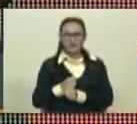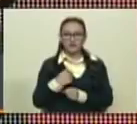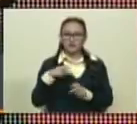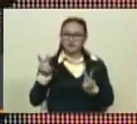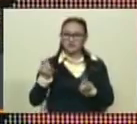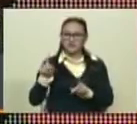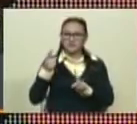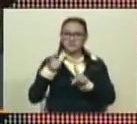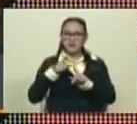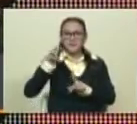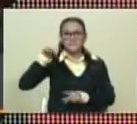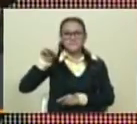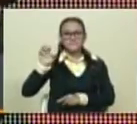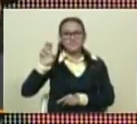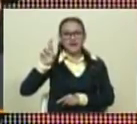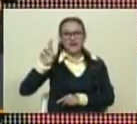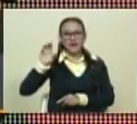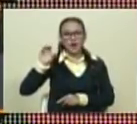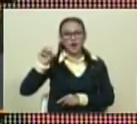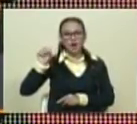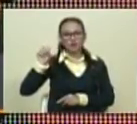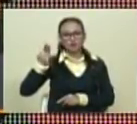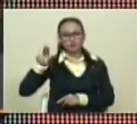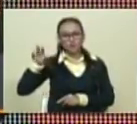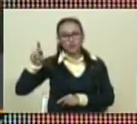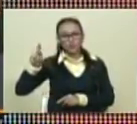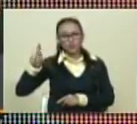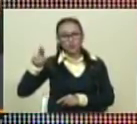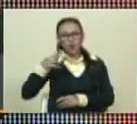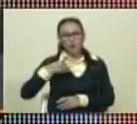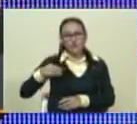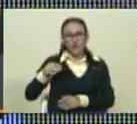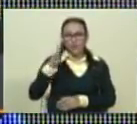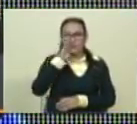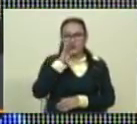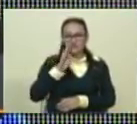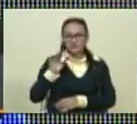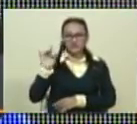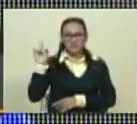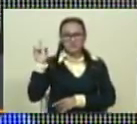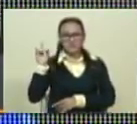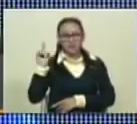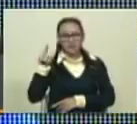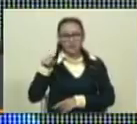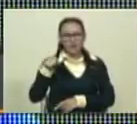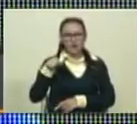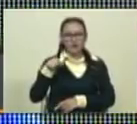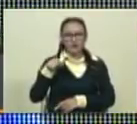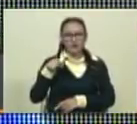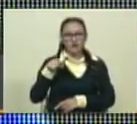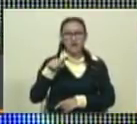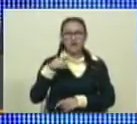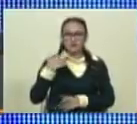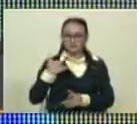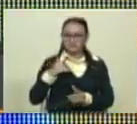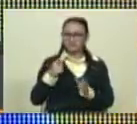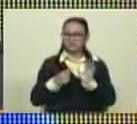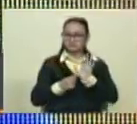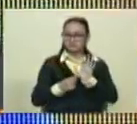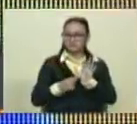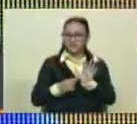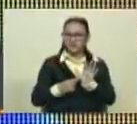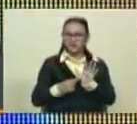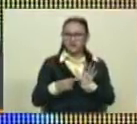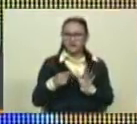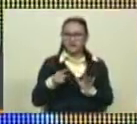sobre el Mercosur. Los gobiernos de Brasil y Paraguay reiteraron esta semana su posición a respecto a